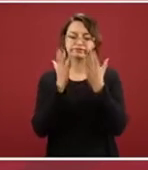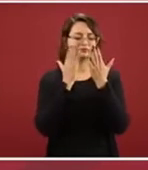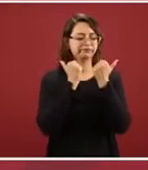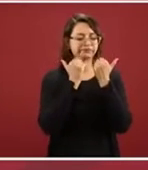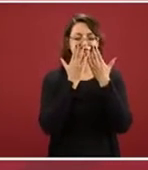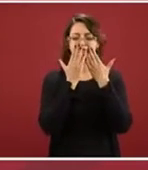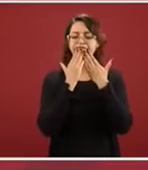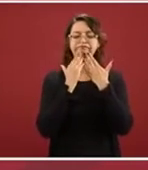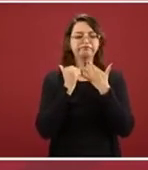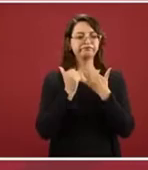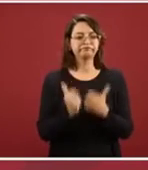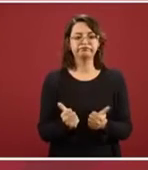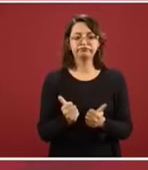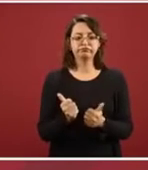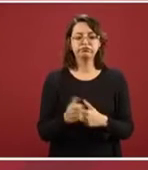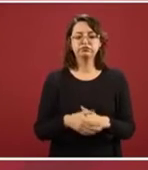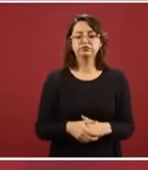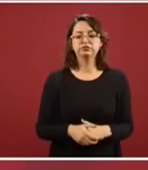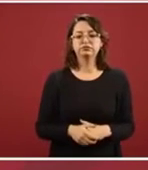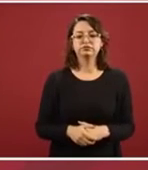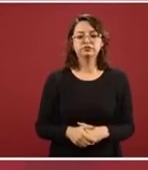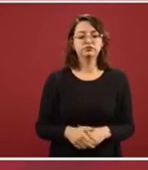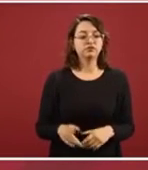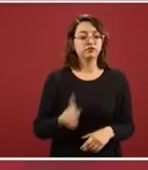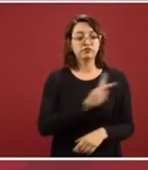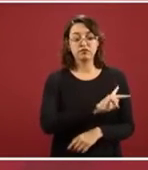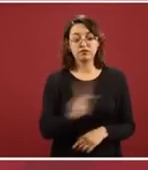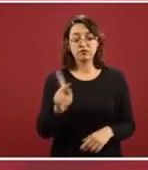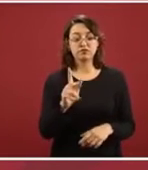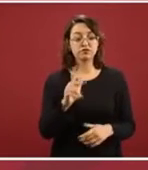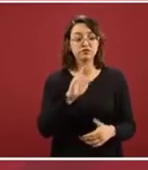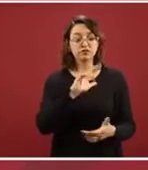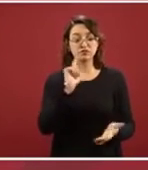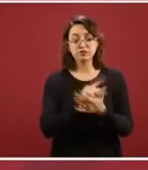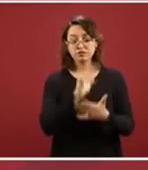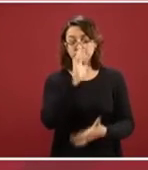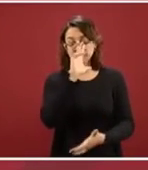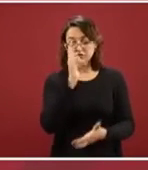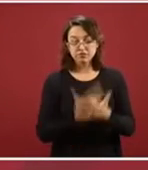en la delincuencia, por parejo. Y hablo de delincuencia